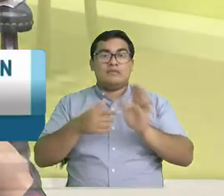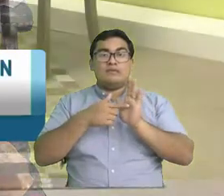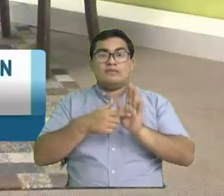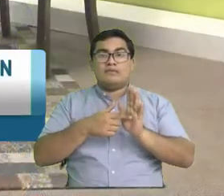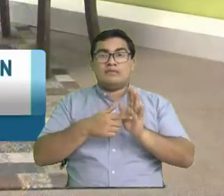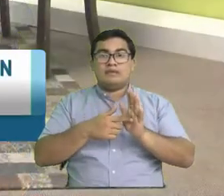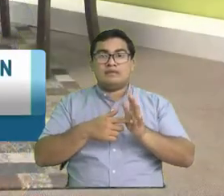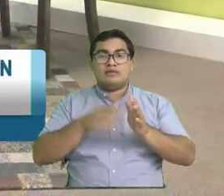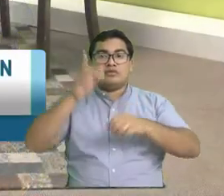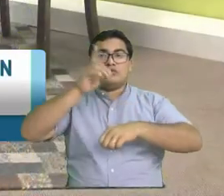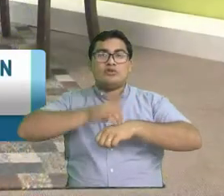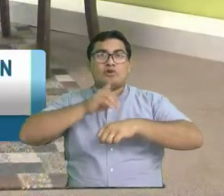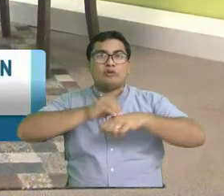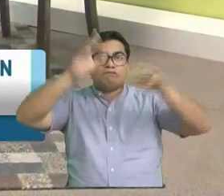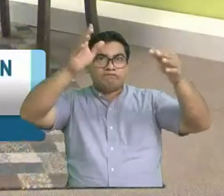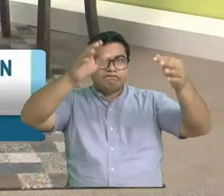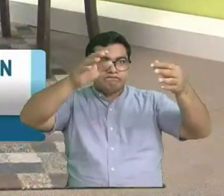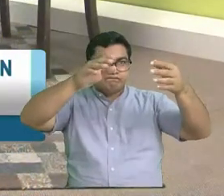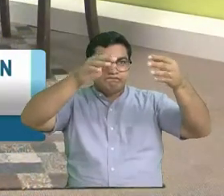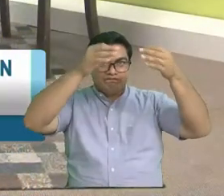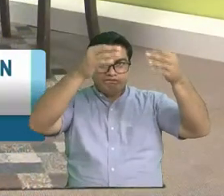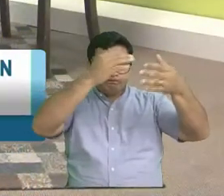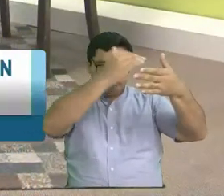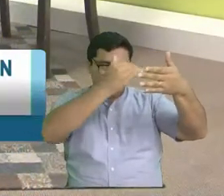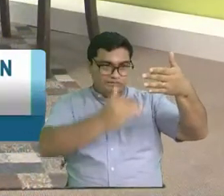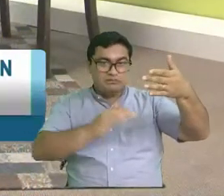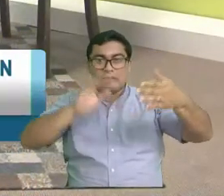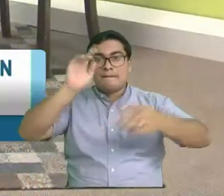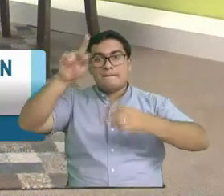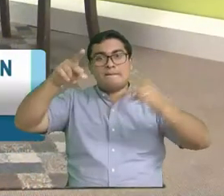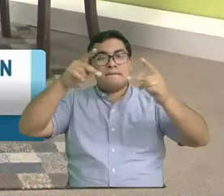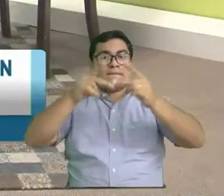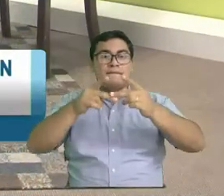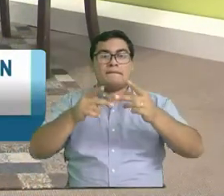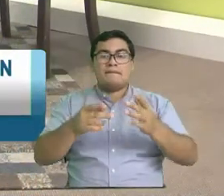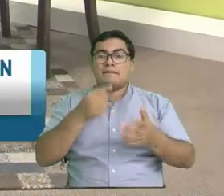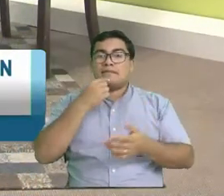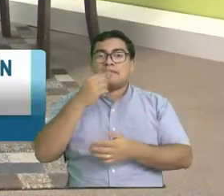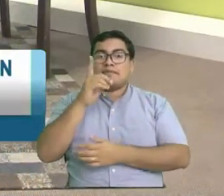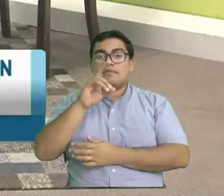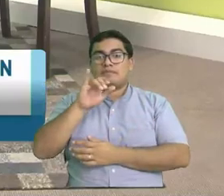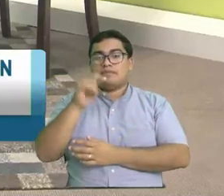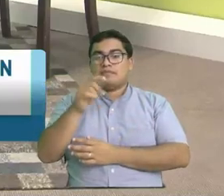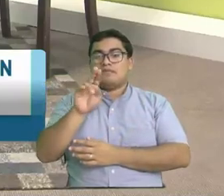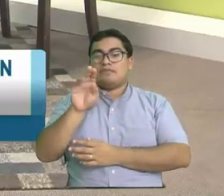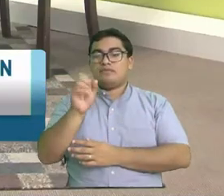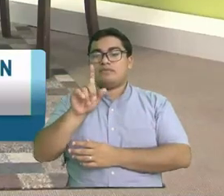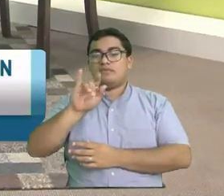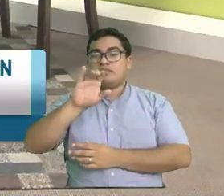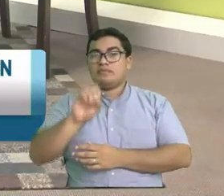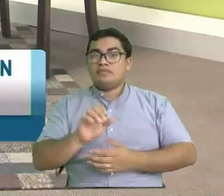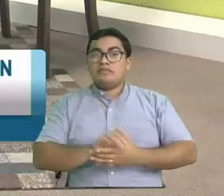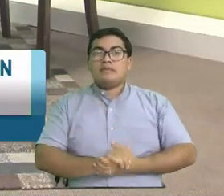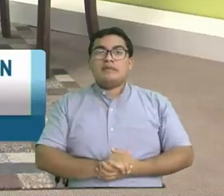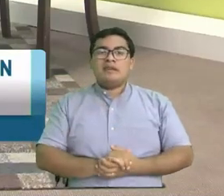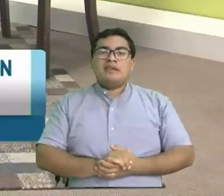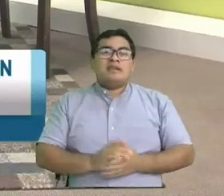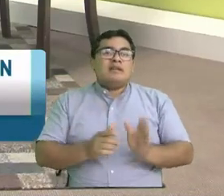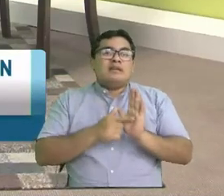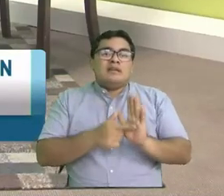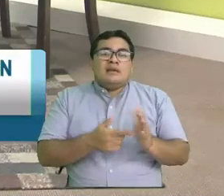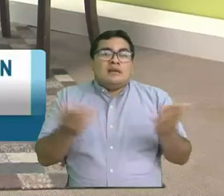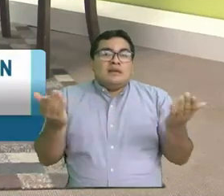diagnóstico preciso. Es correcto. Nosotros tenemos que haber descartado cualquier otra cosa. ¿Qué pruebas, por ejemplo, son que nos van a arrojar ese